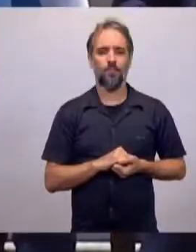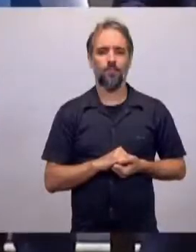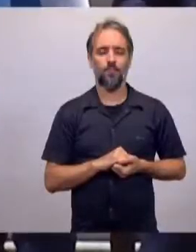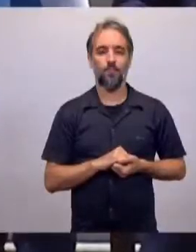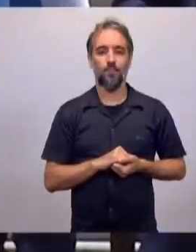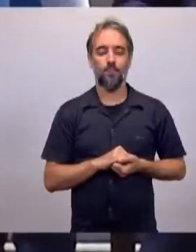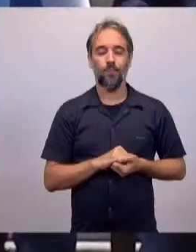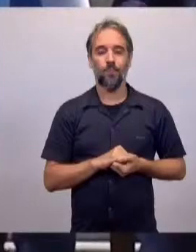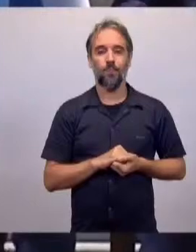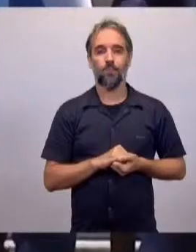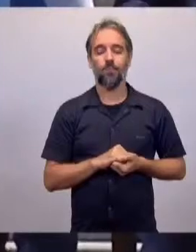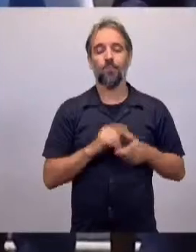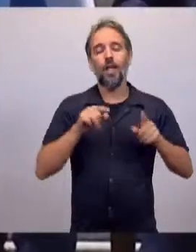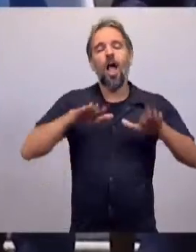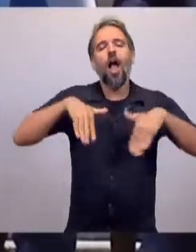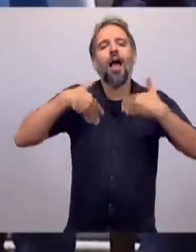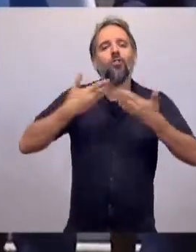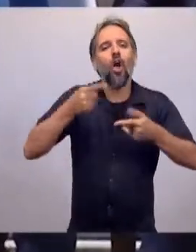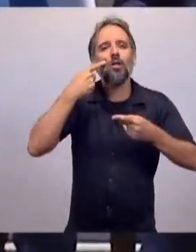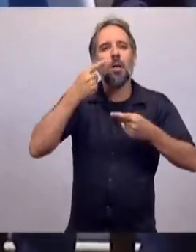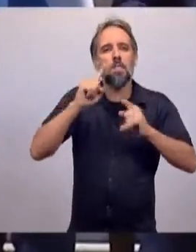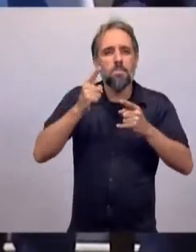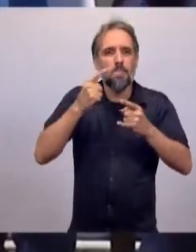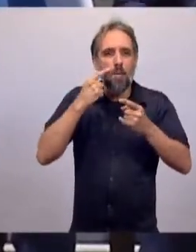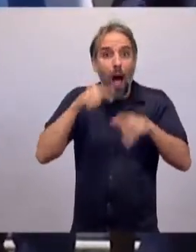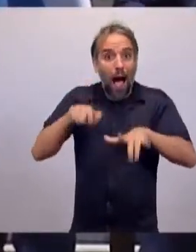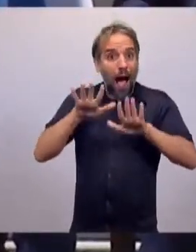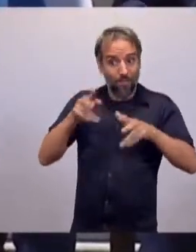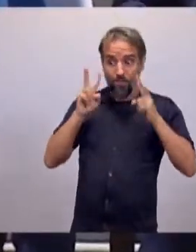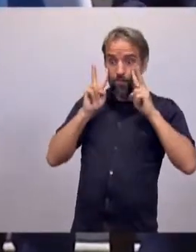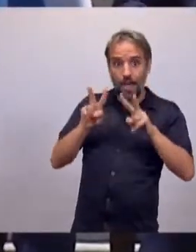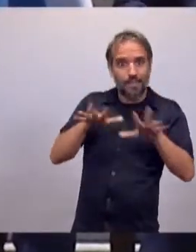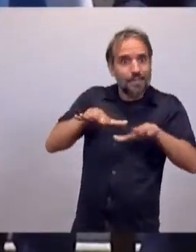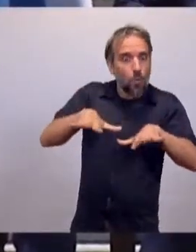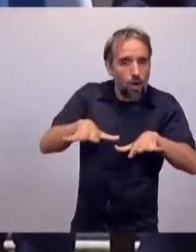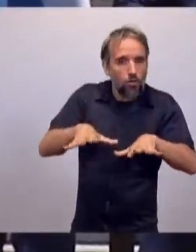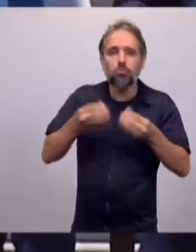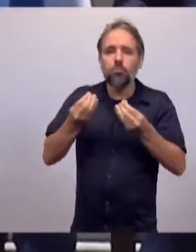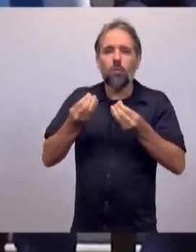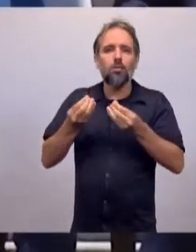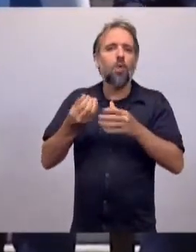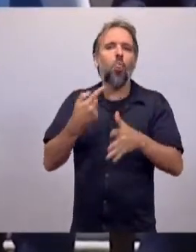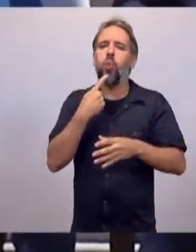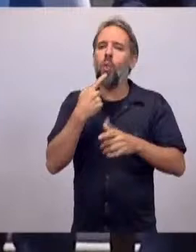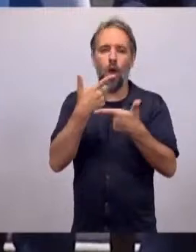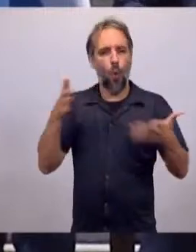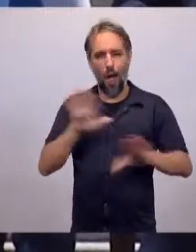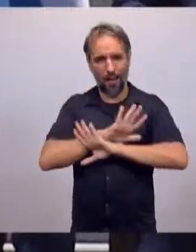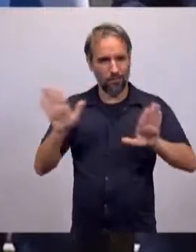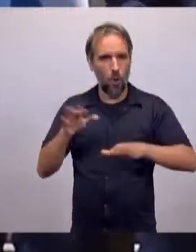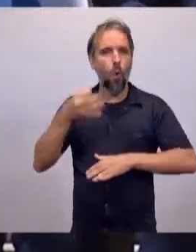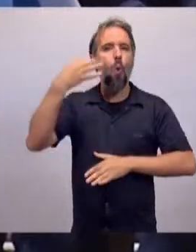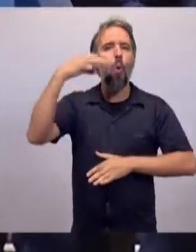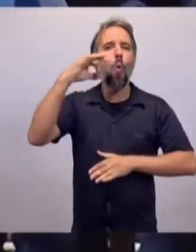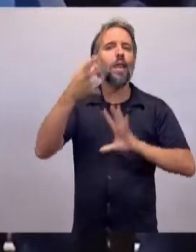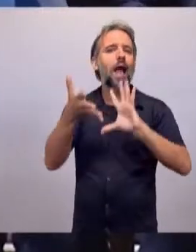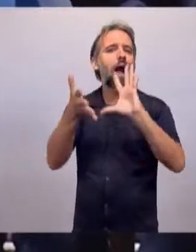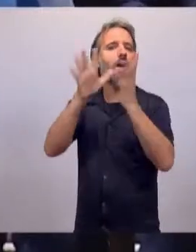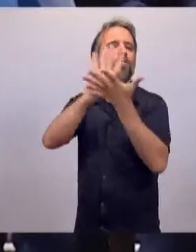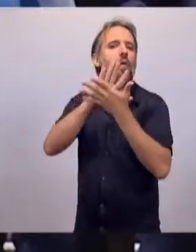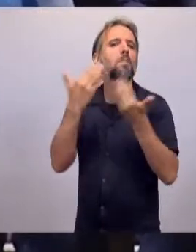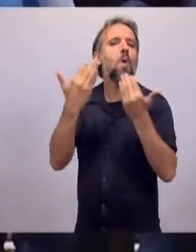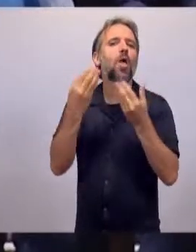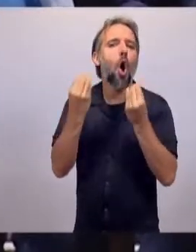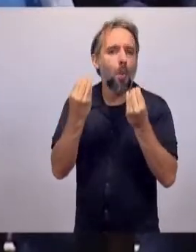Por lo tanto, luego de semejante cuadro de situación, no pueden quedar dudas que la única opción